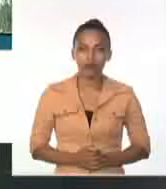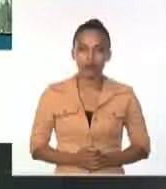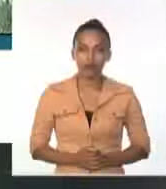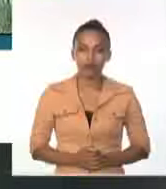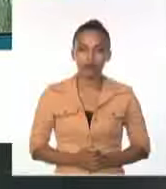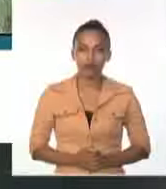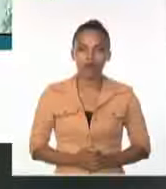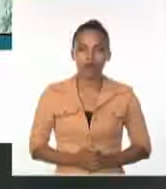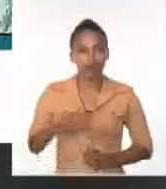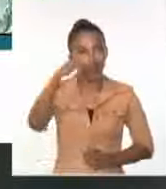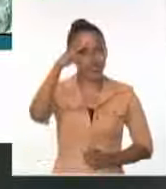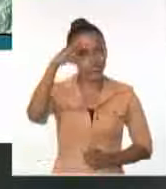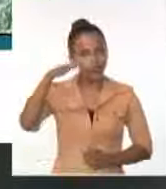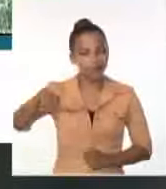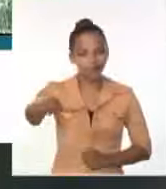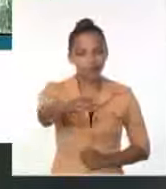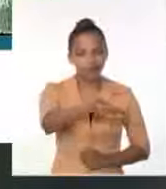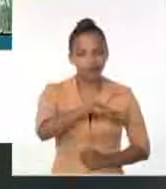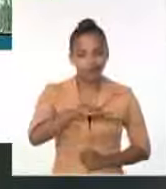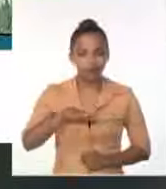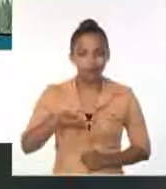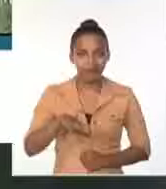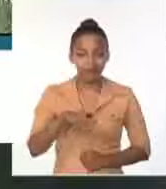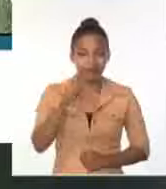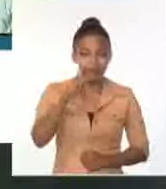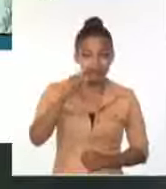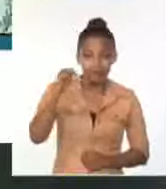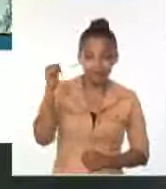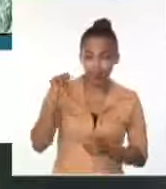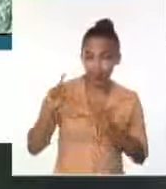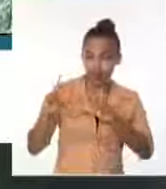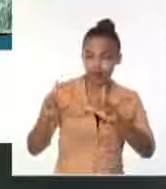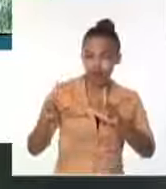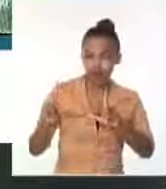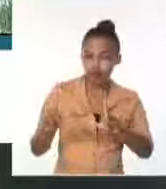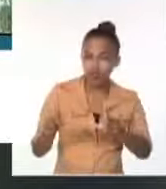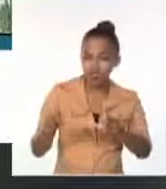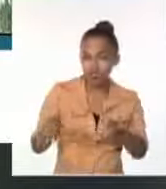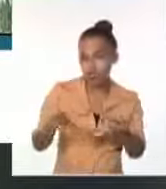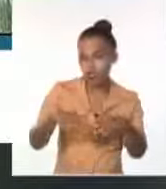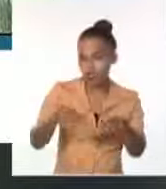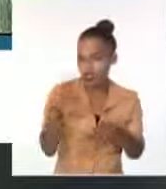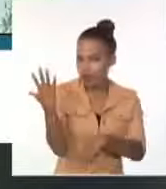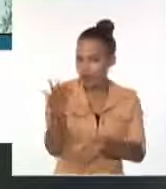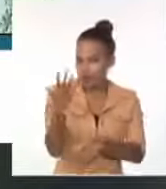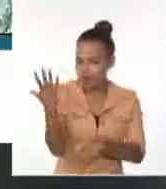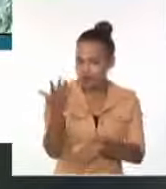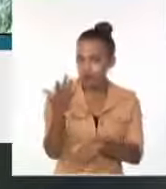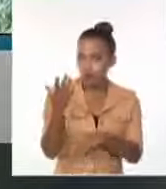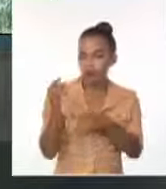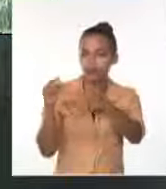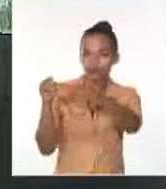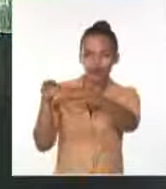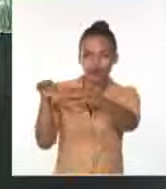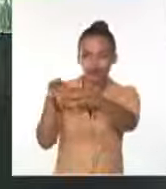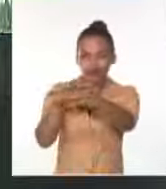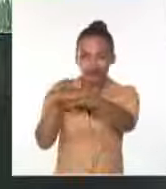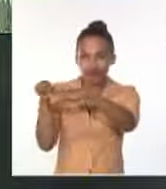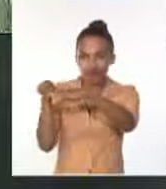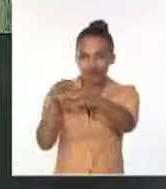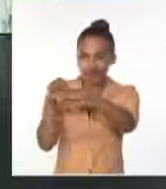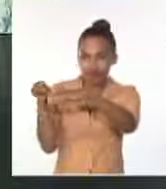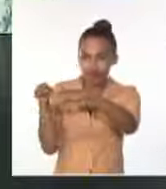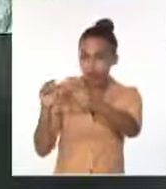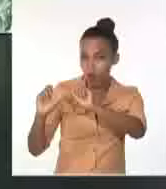Hola Y qué tal mis amigos Bueno aquí tenemos el panorama meteorológico si ustedes ven bien en el borde superior de este